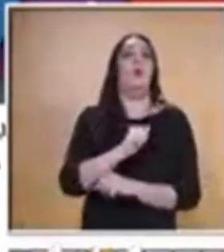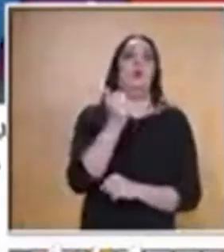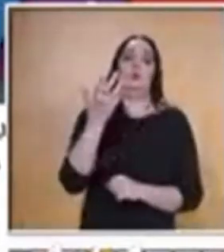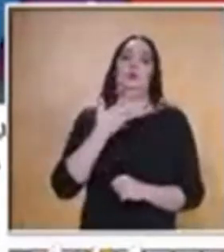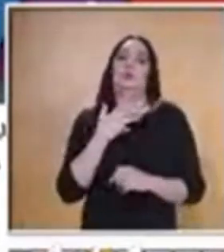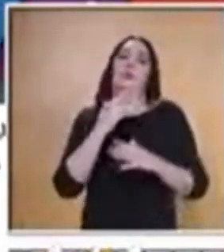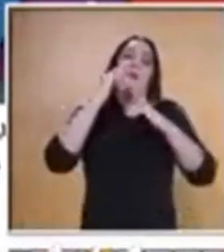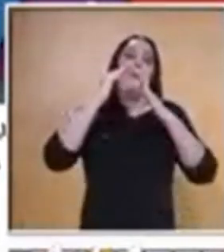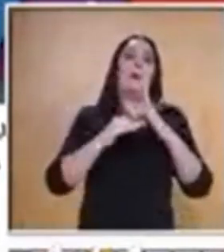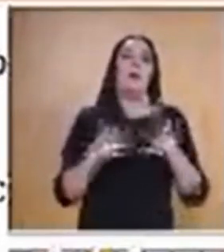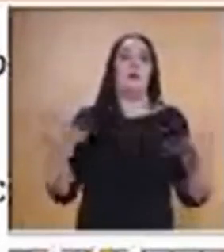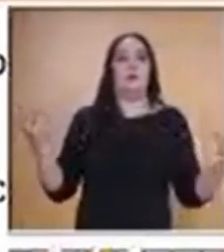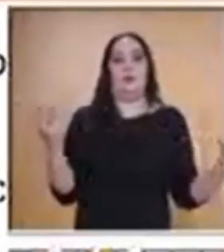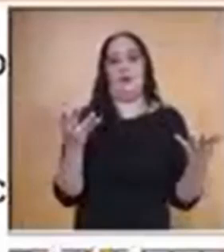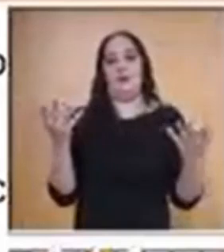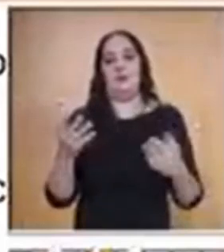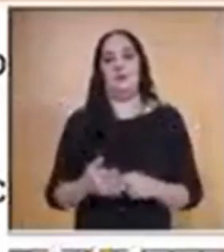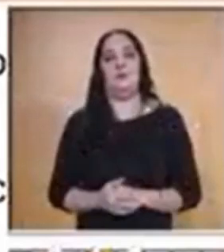menor producción.